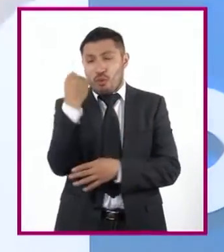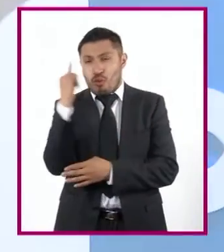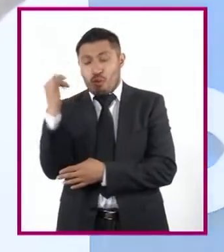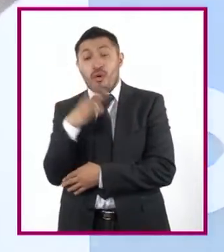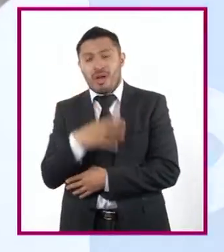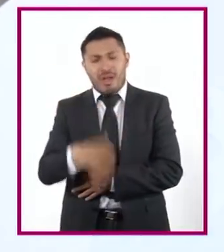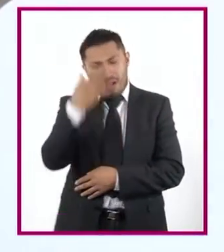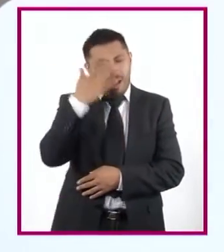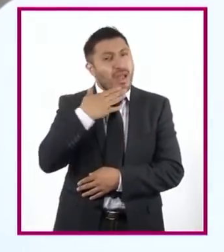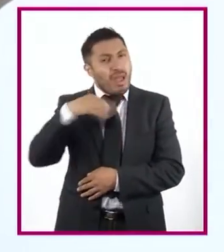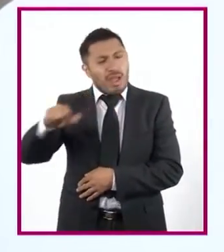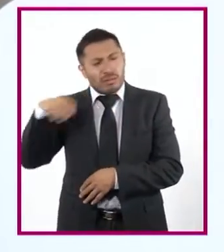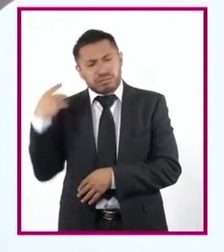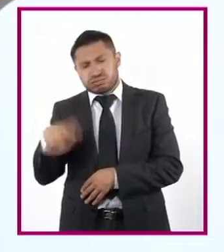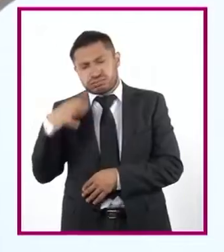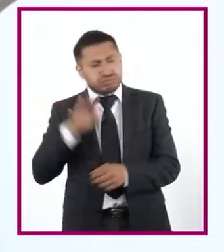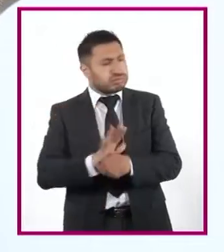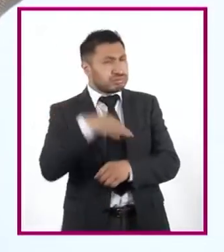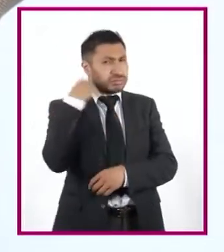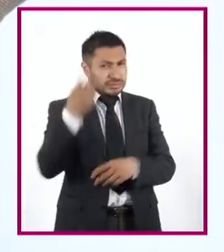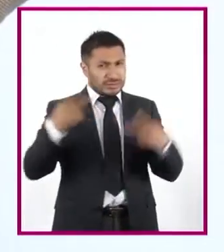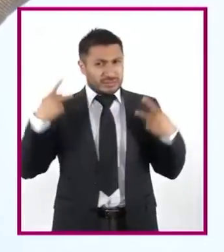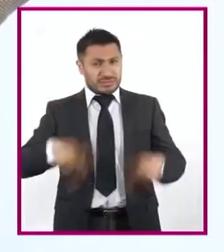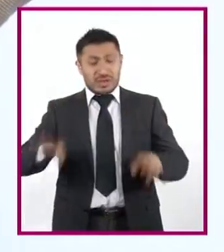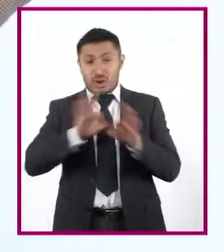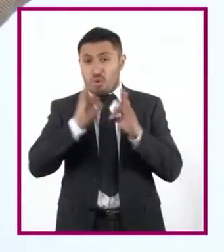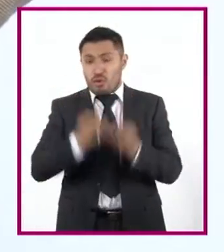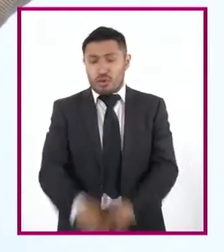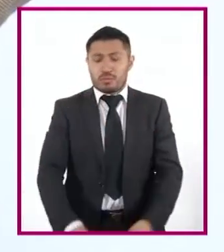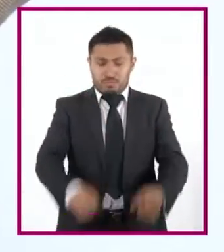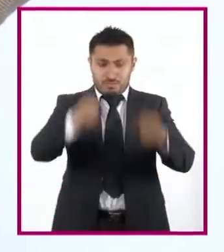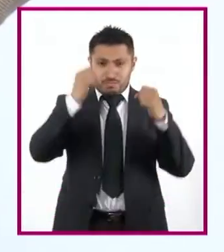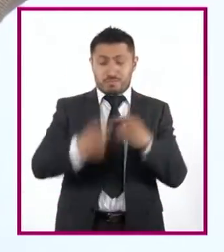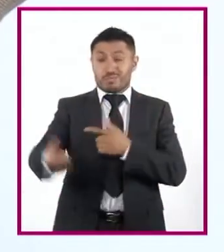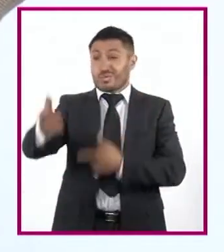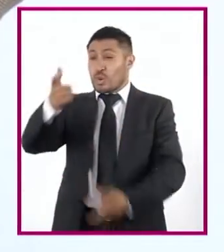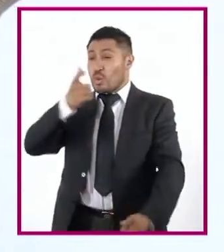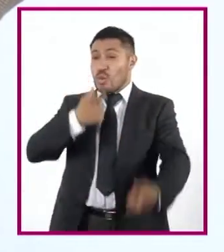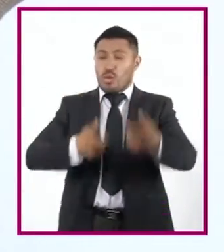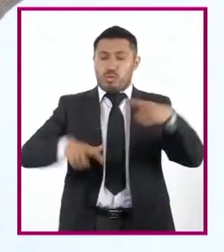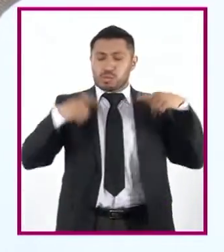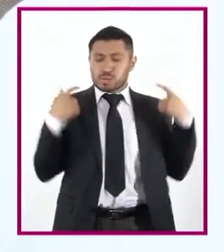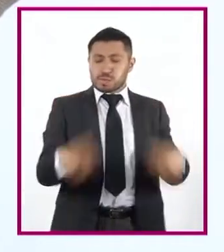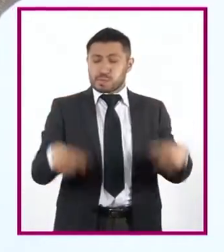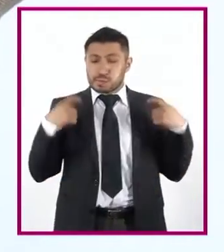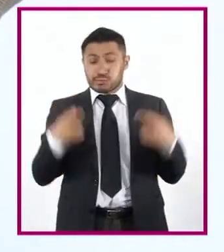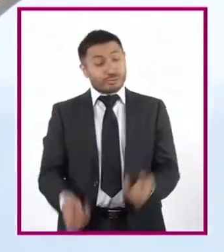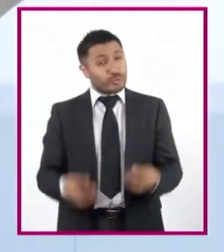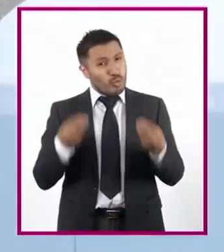habilidad puede proporcionar a cualquier persona un medio seguro de ganar envidiables riquezas.